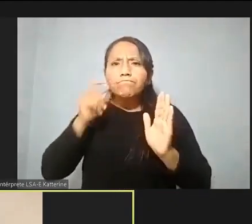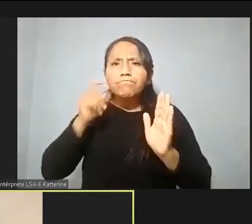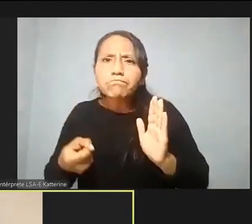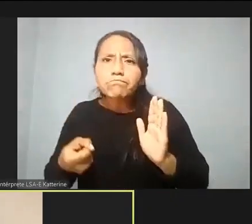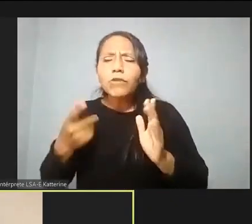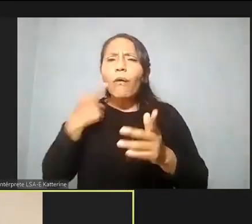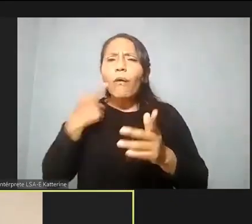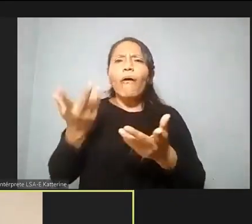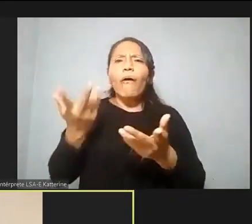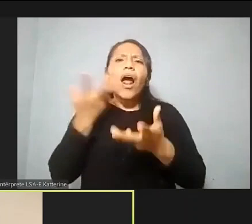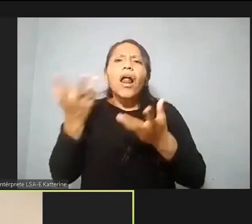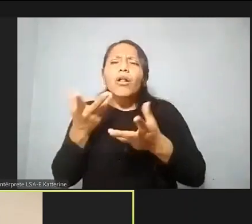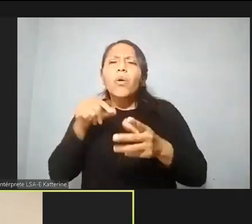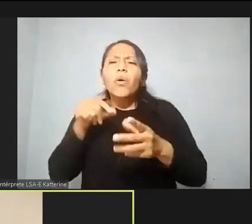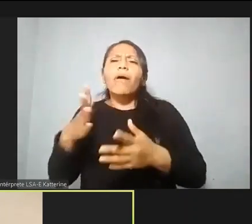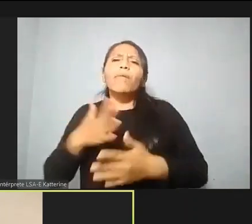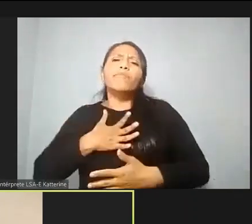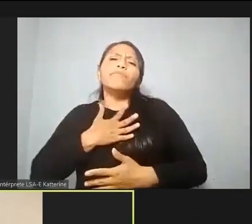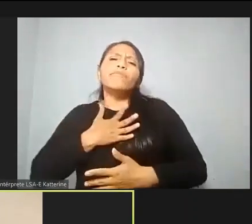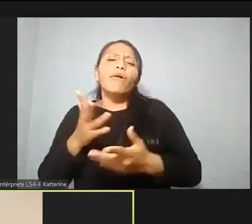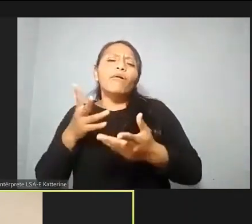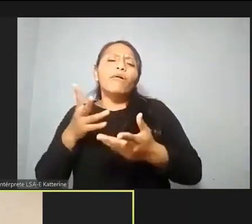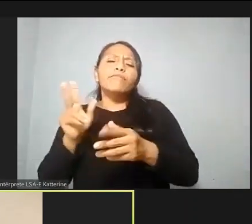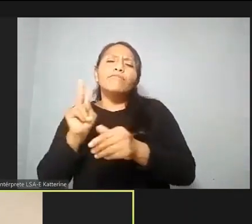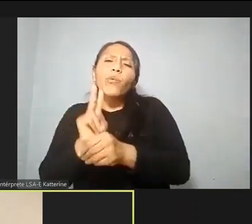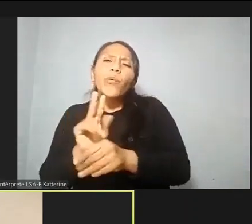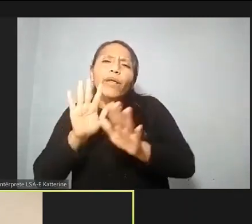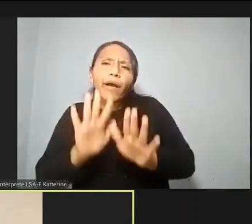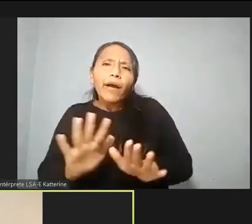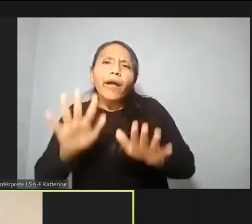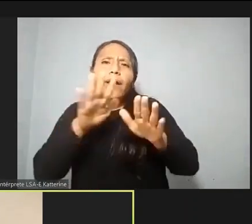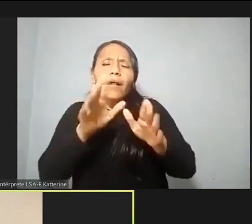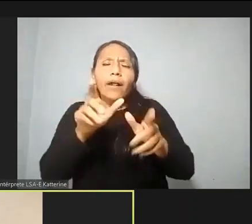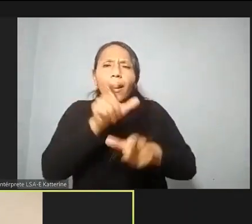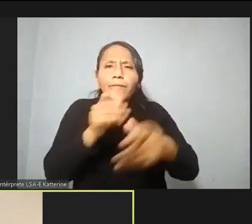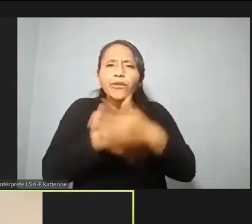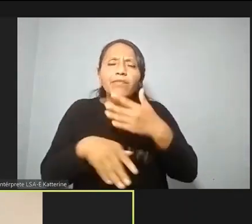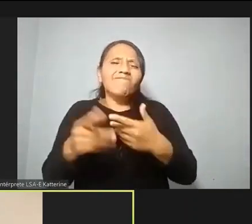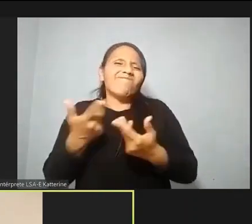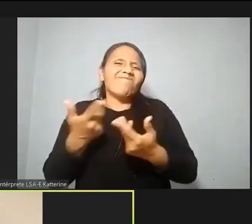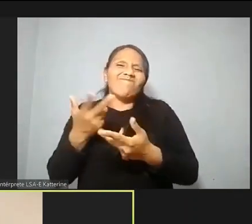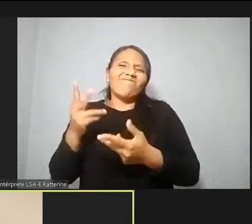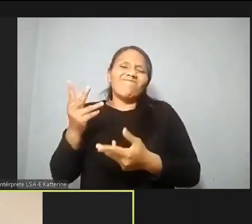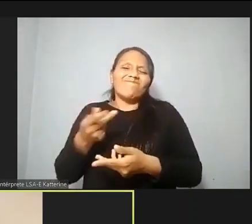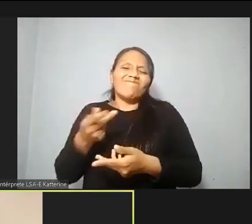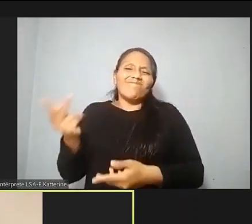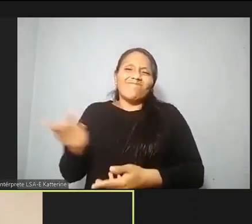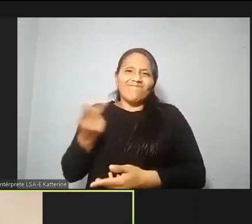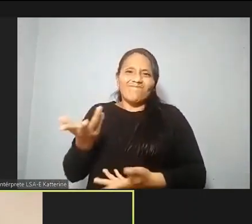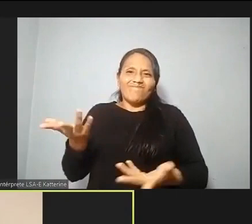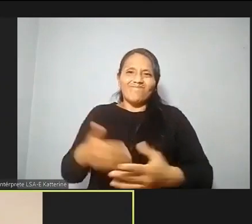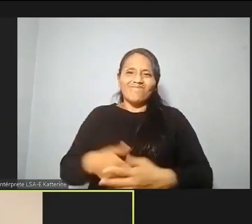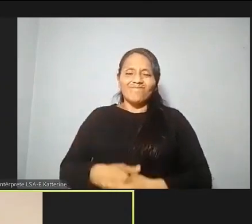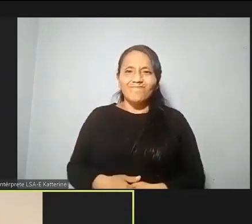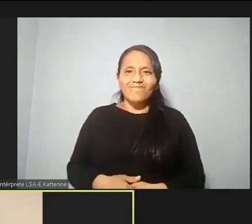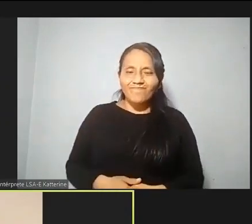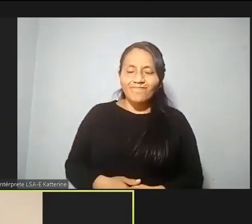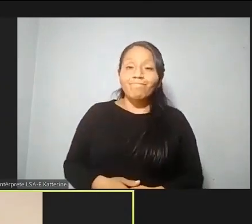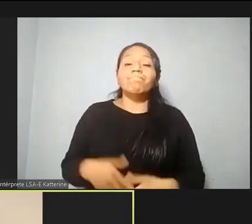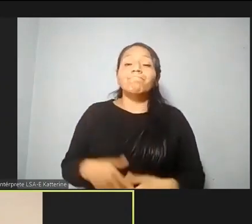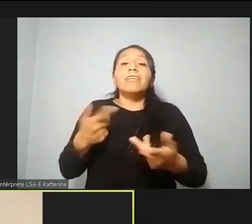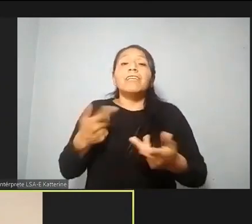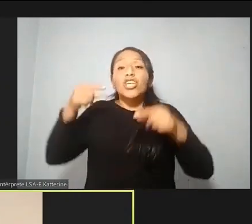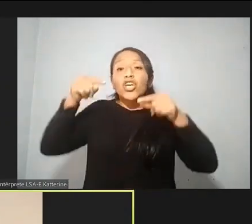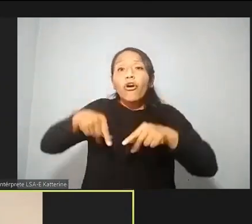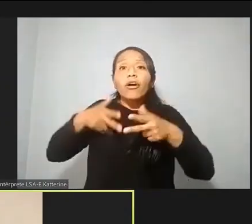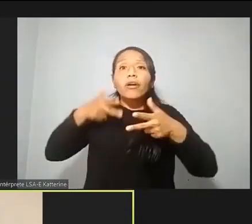o si se implementa desde un lugar romantizador de la discapacidad, de nada sirve. Creo que si hoy hablamos de